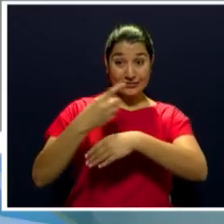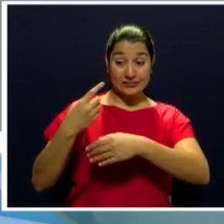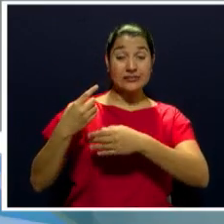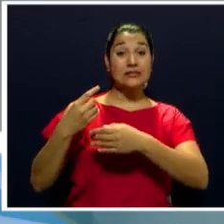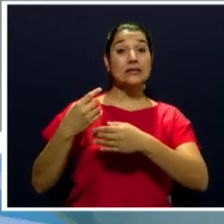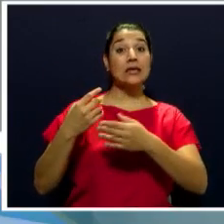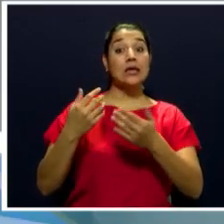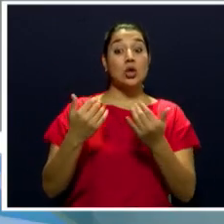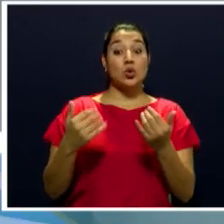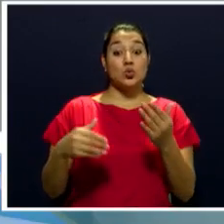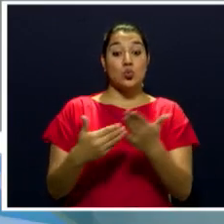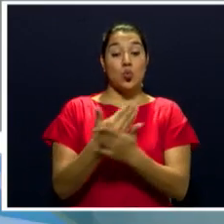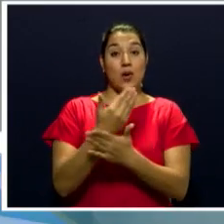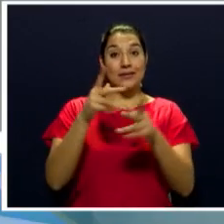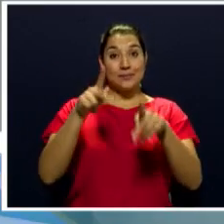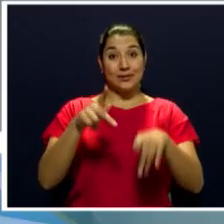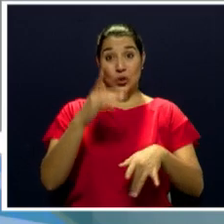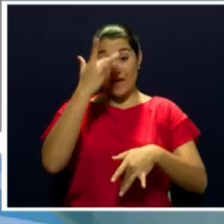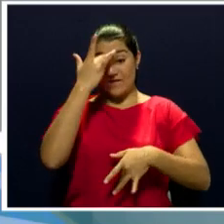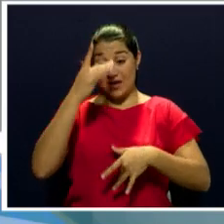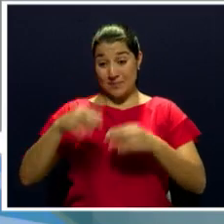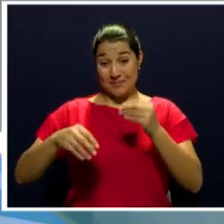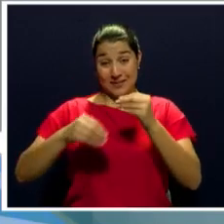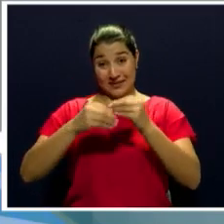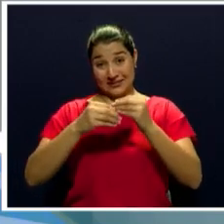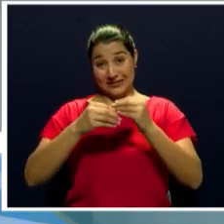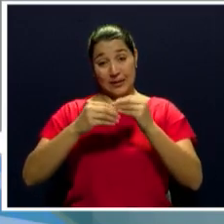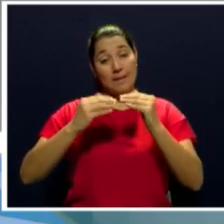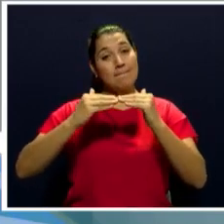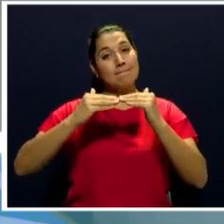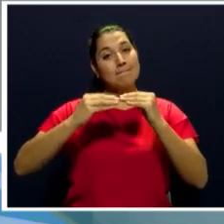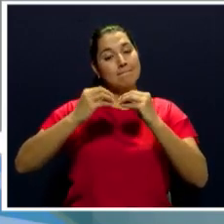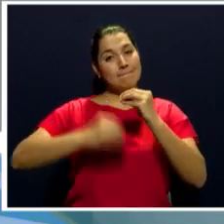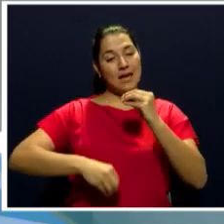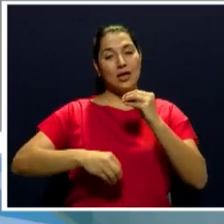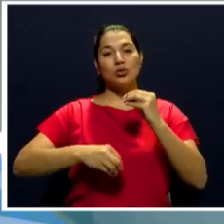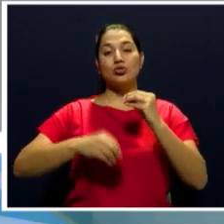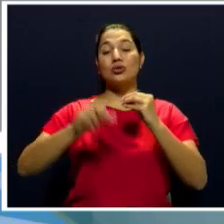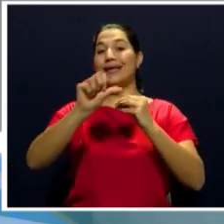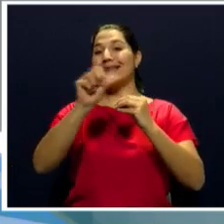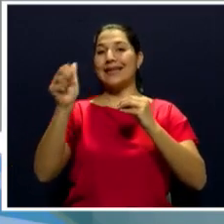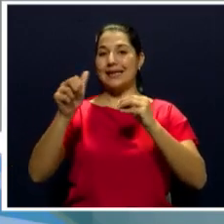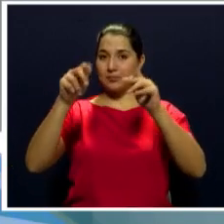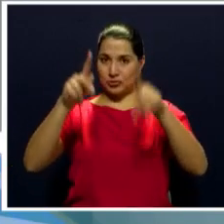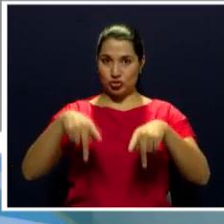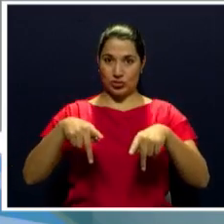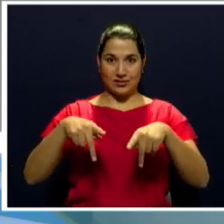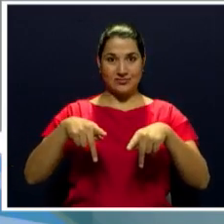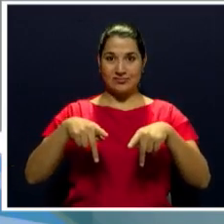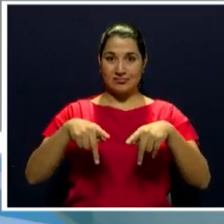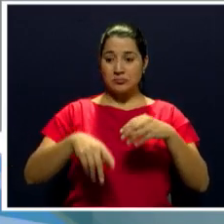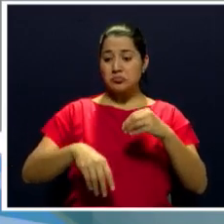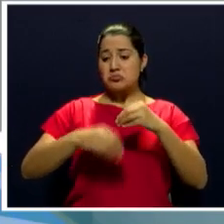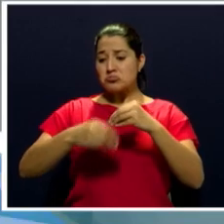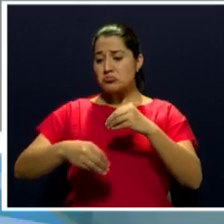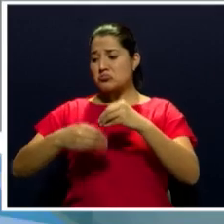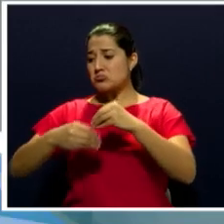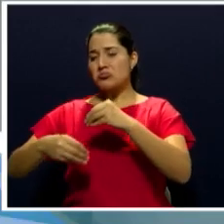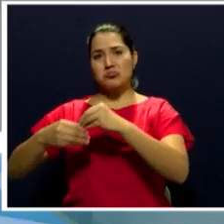en 24 horas se mantiene por debajo de los 10 nuevos casos. El país